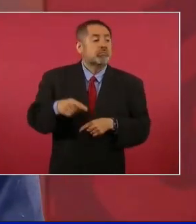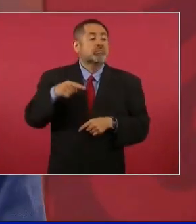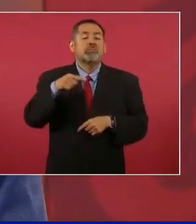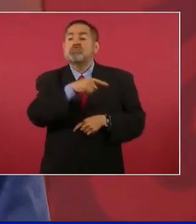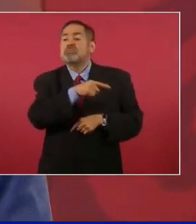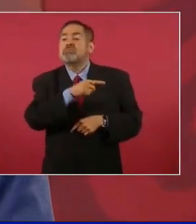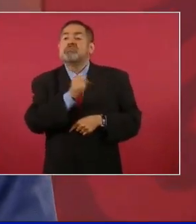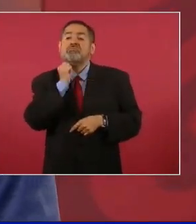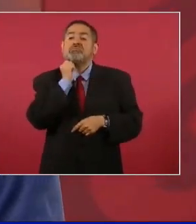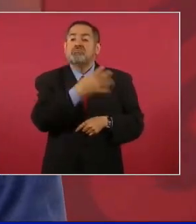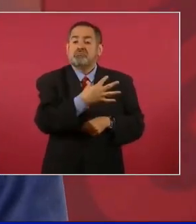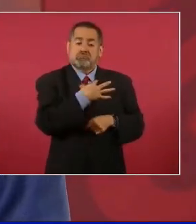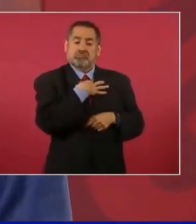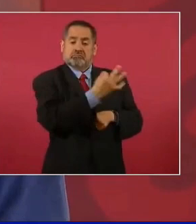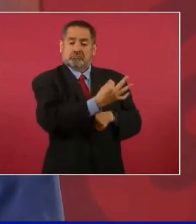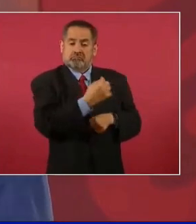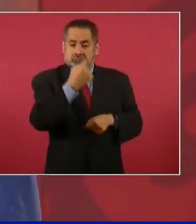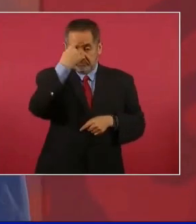Senado presidente.